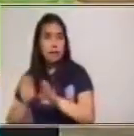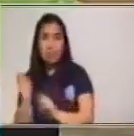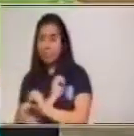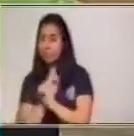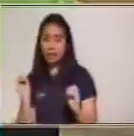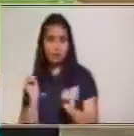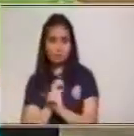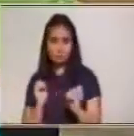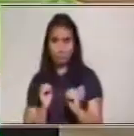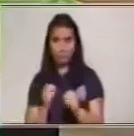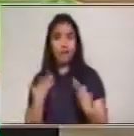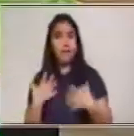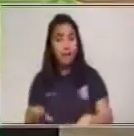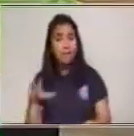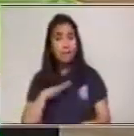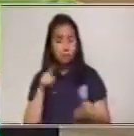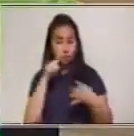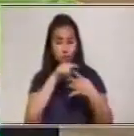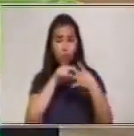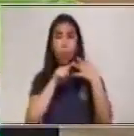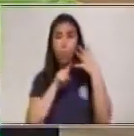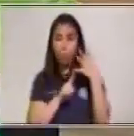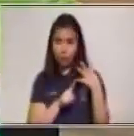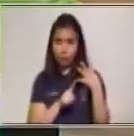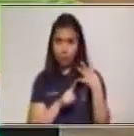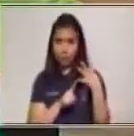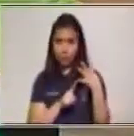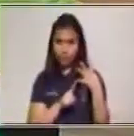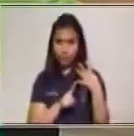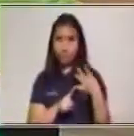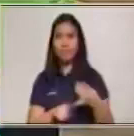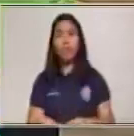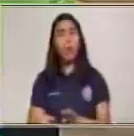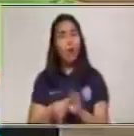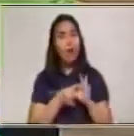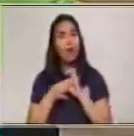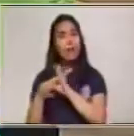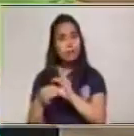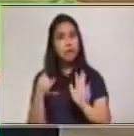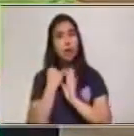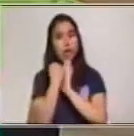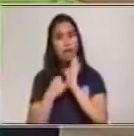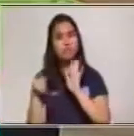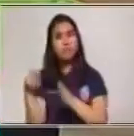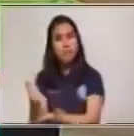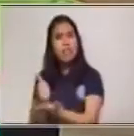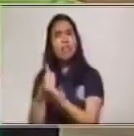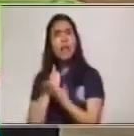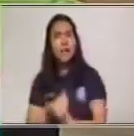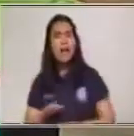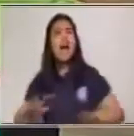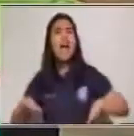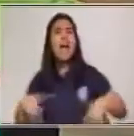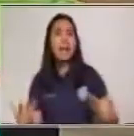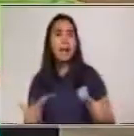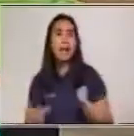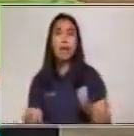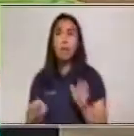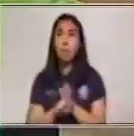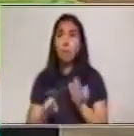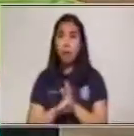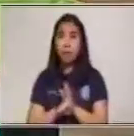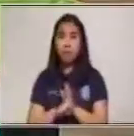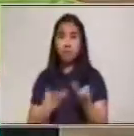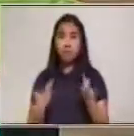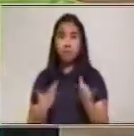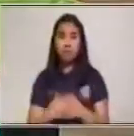mapa mental, la línea de tiempo y el cuadro sinóptico. Estos te van a servir a lo largo de tu trabajo como